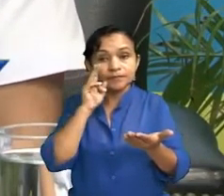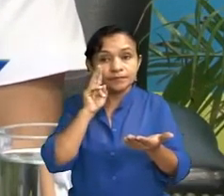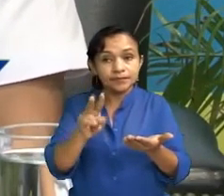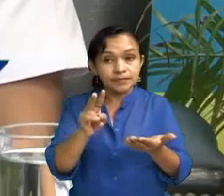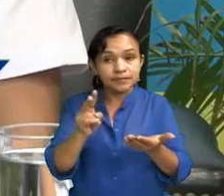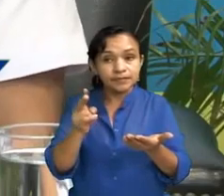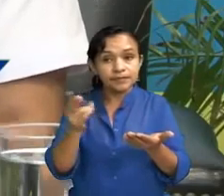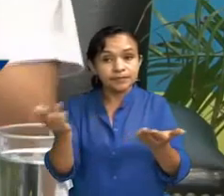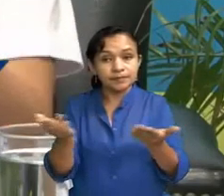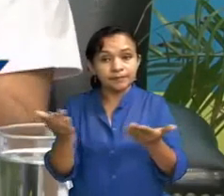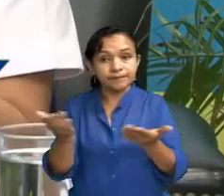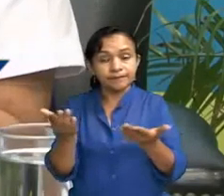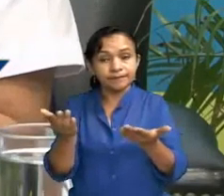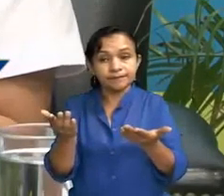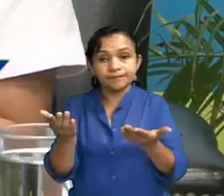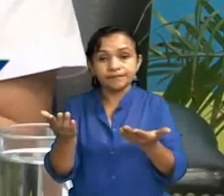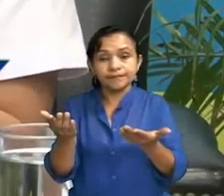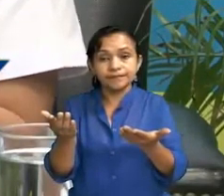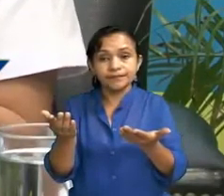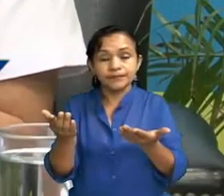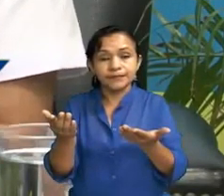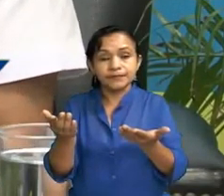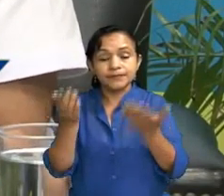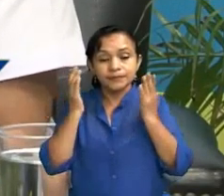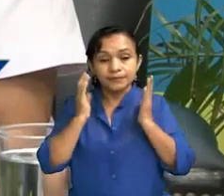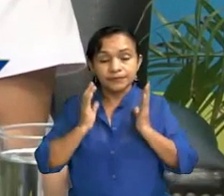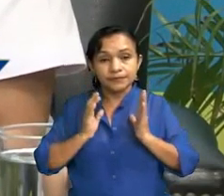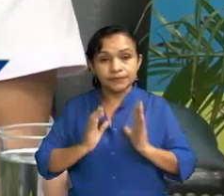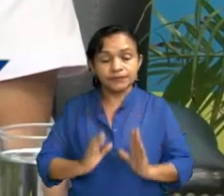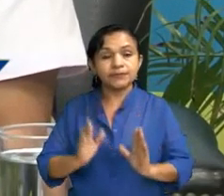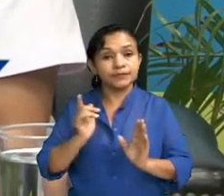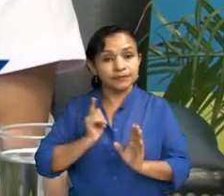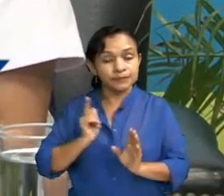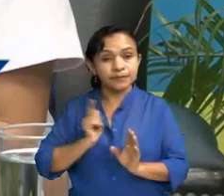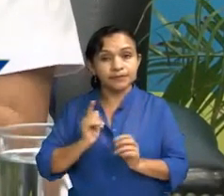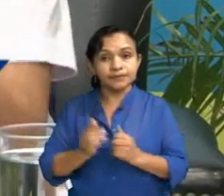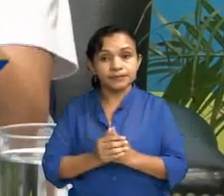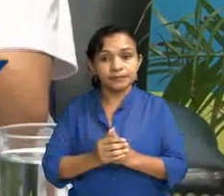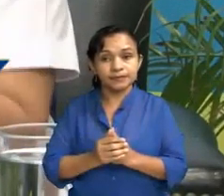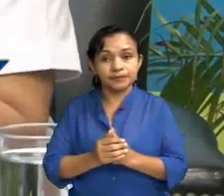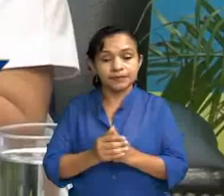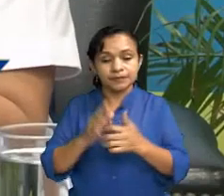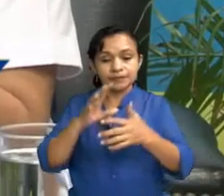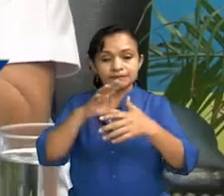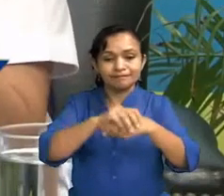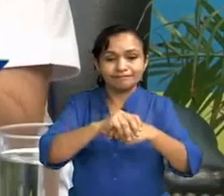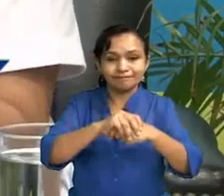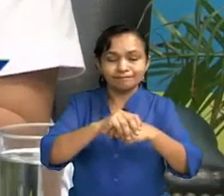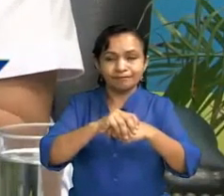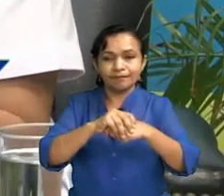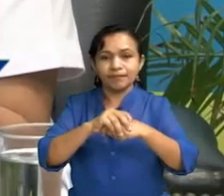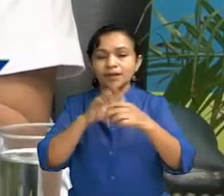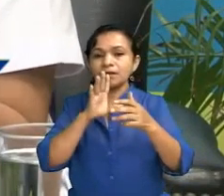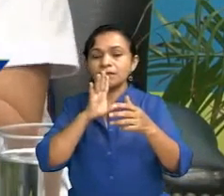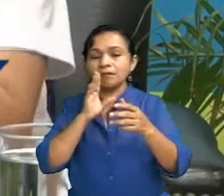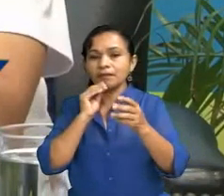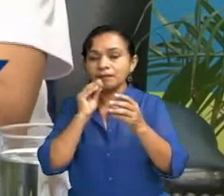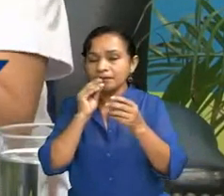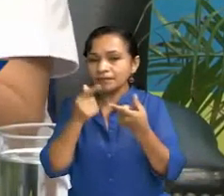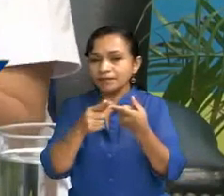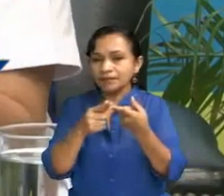también su sistema, su estimulación que el niño lleva. Si el niño ya toma objetos, si el niño balbucea, si el